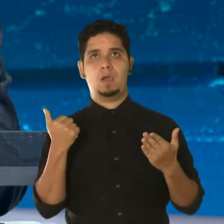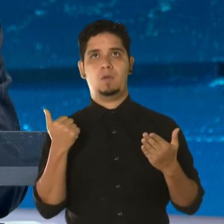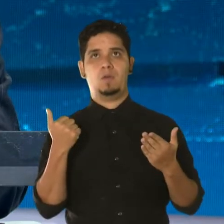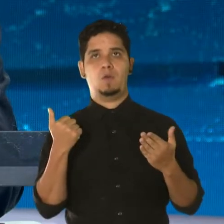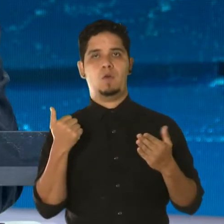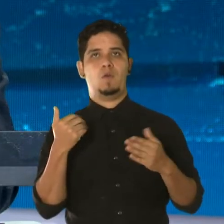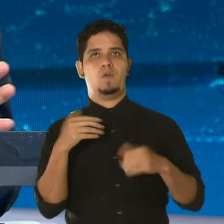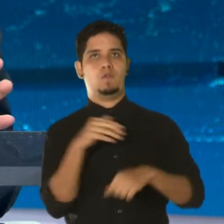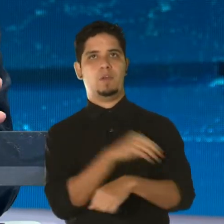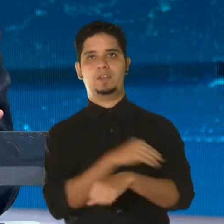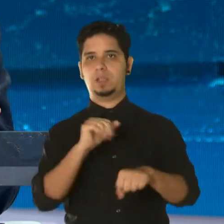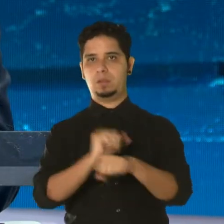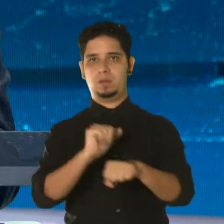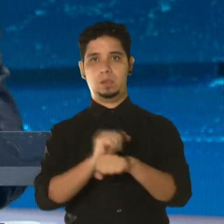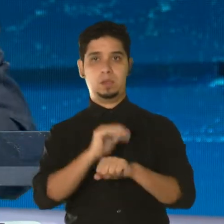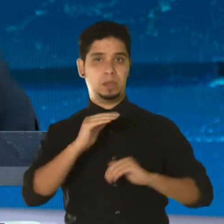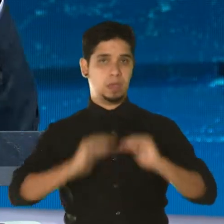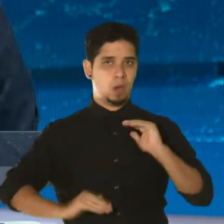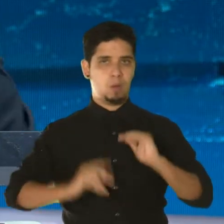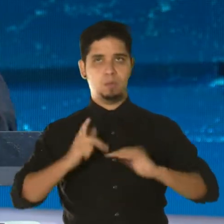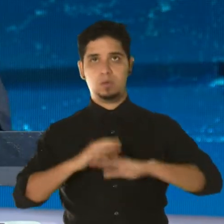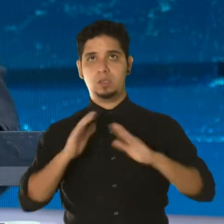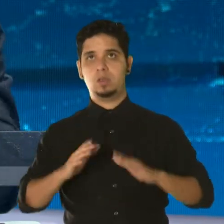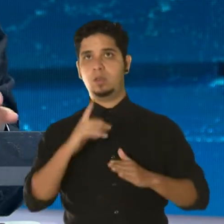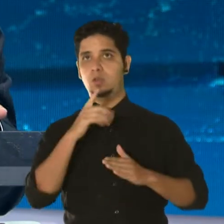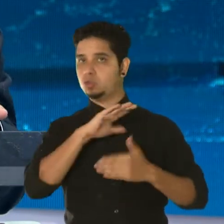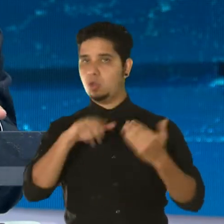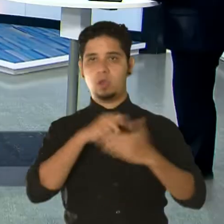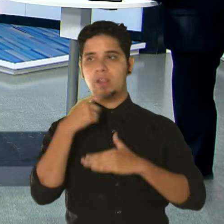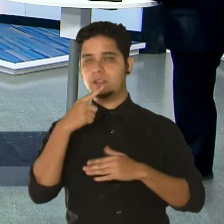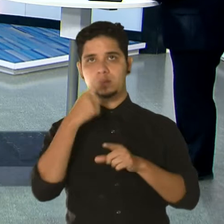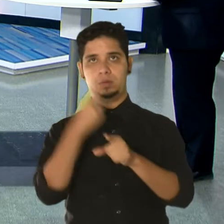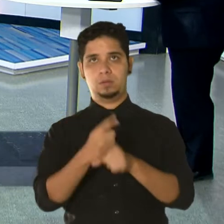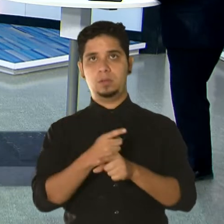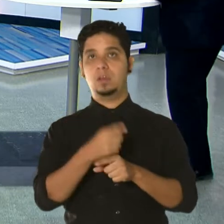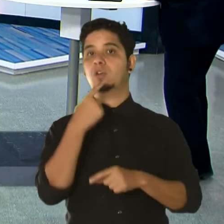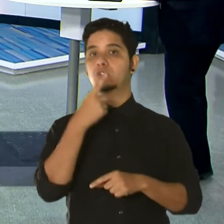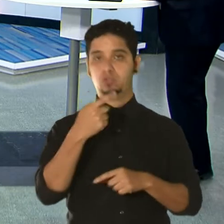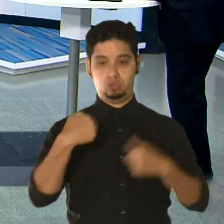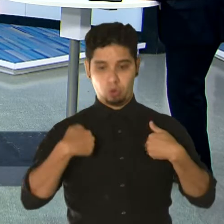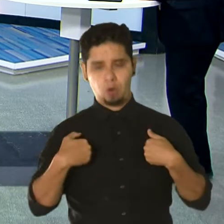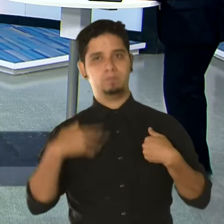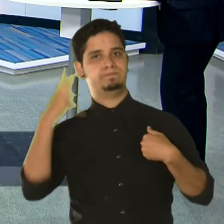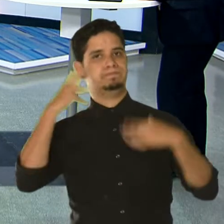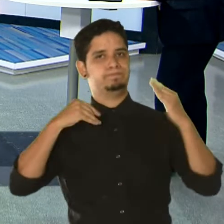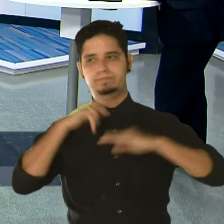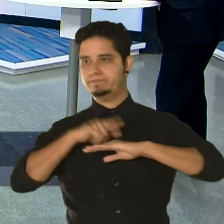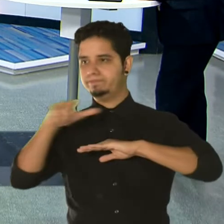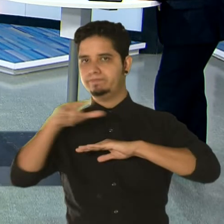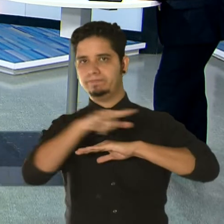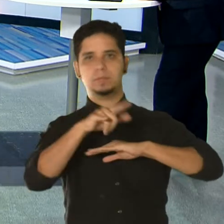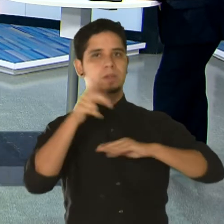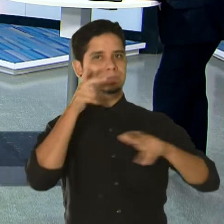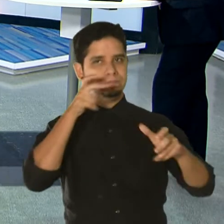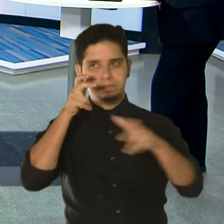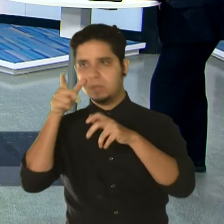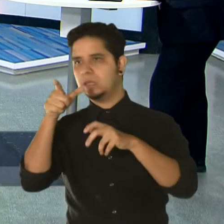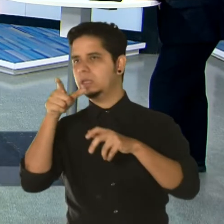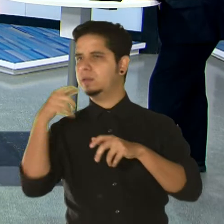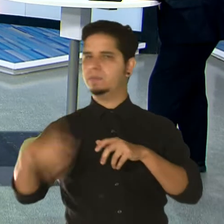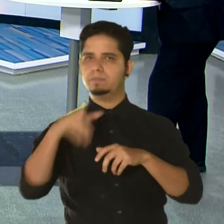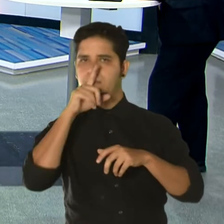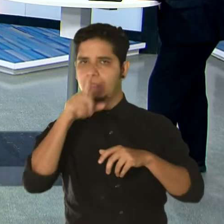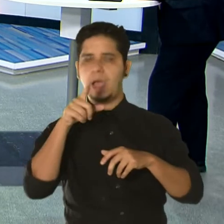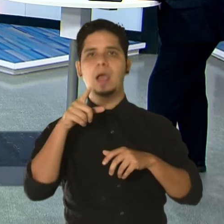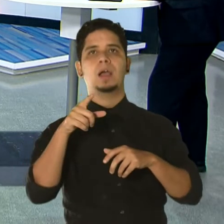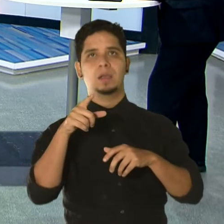fuerza de trabajo que los puertorriqueños. Todo eso que dicen... Y lo dice no es usted que ha verdad. viajado mucho. Lo digo que he viajado mucho y que es reconocido